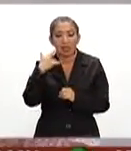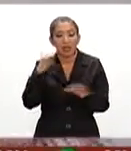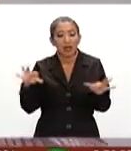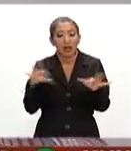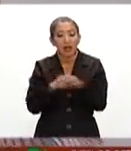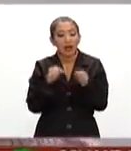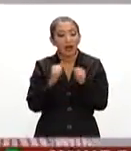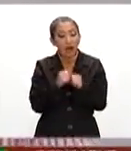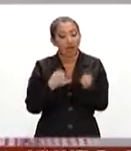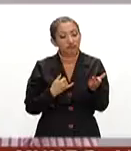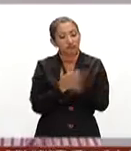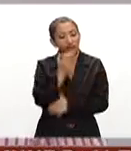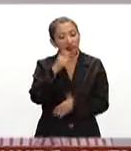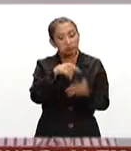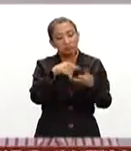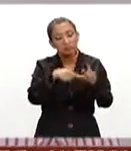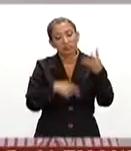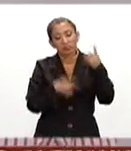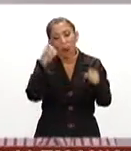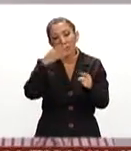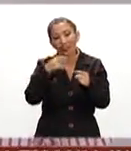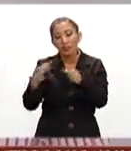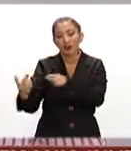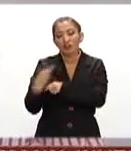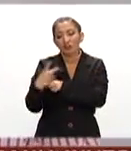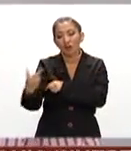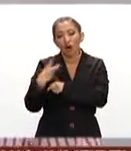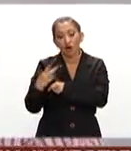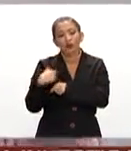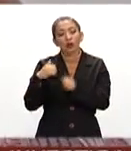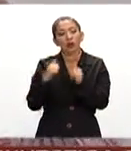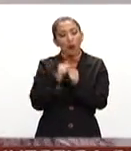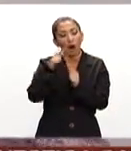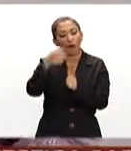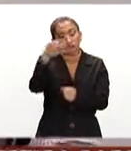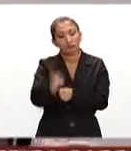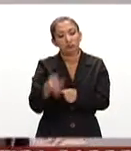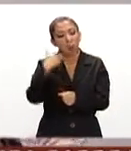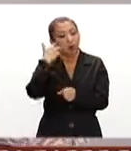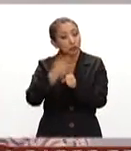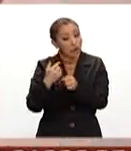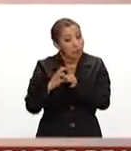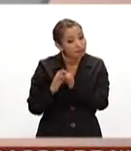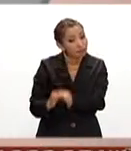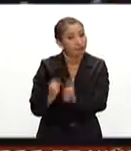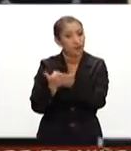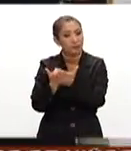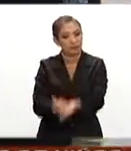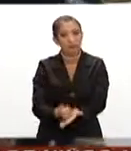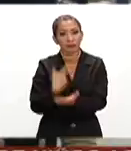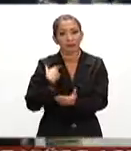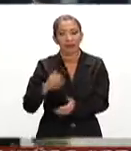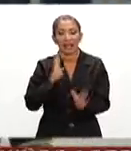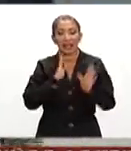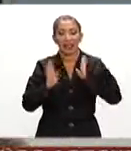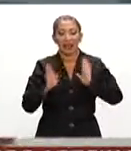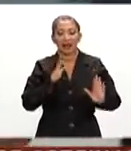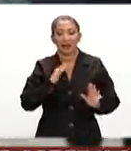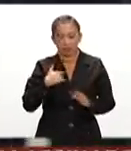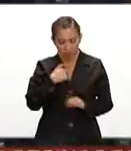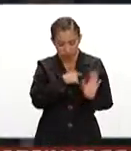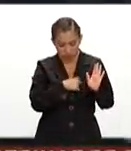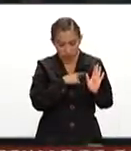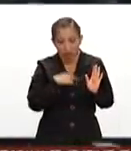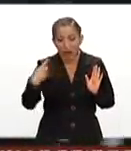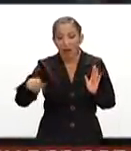a partir de definir objetivos compartidos, a partir de acreditar voluntad política. El ejército se